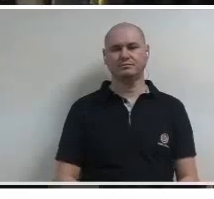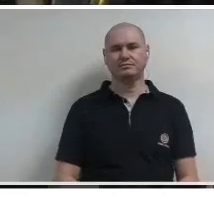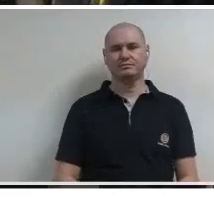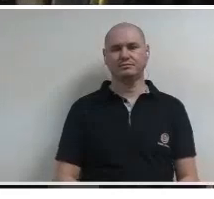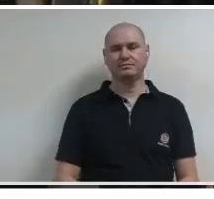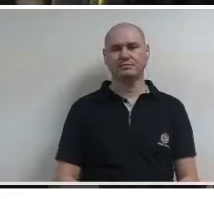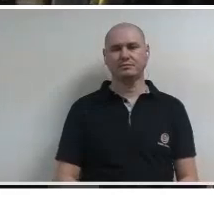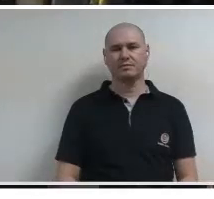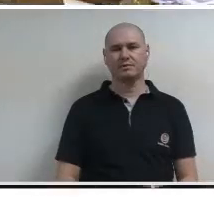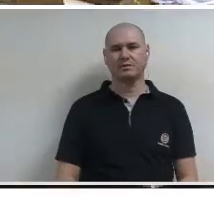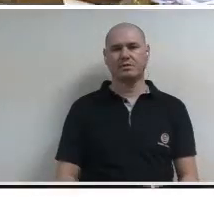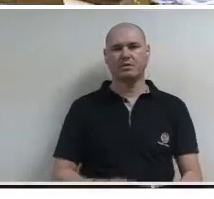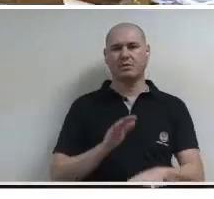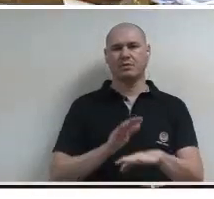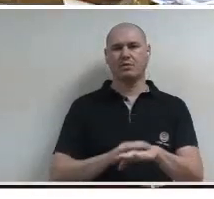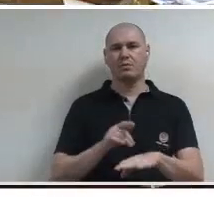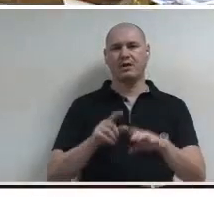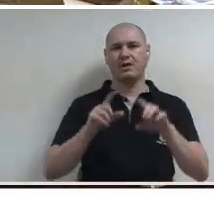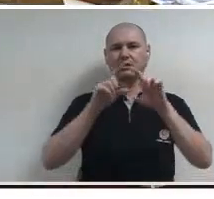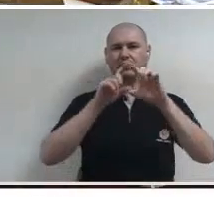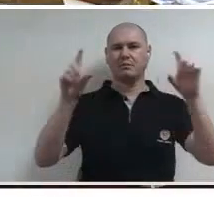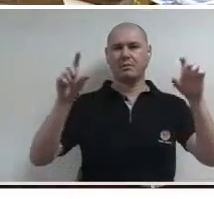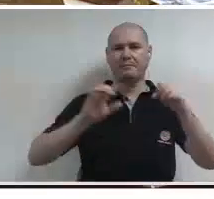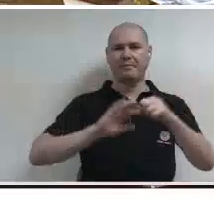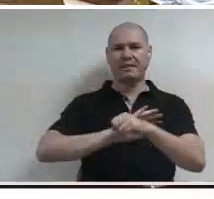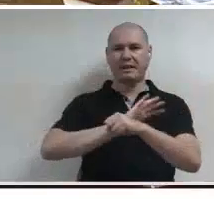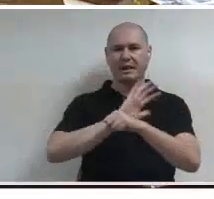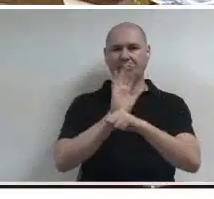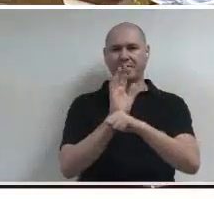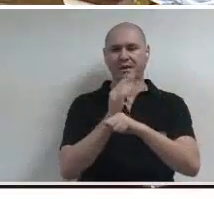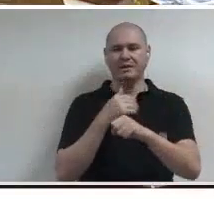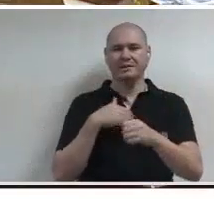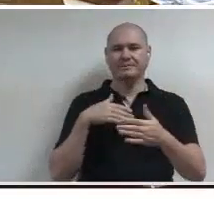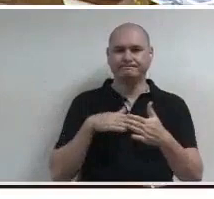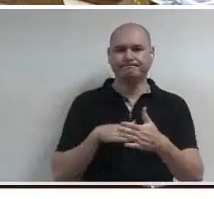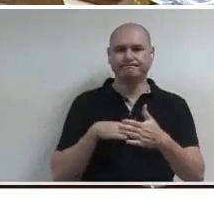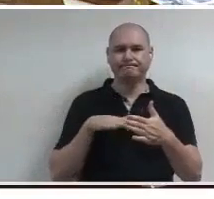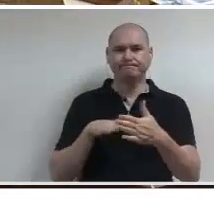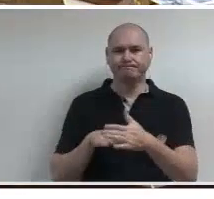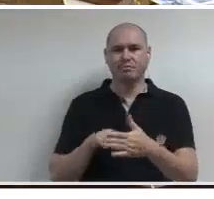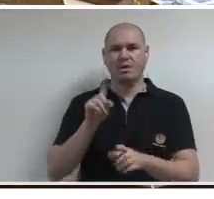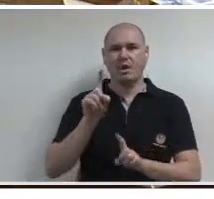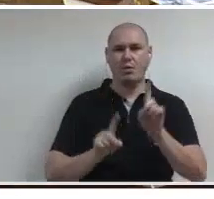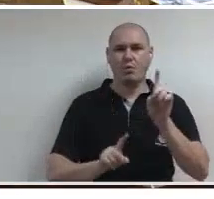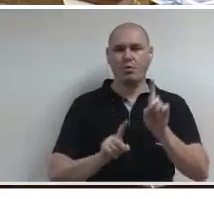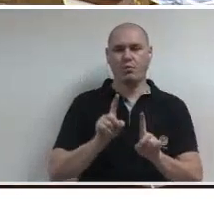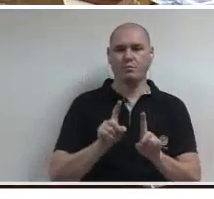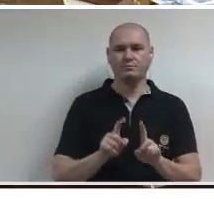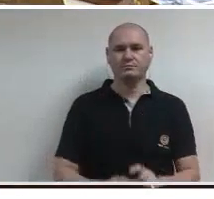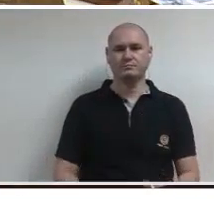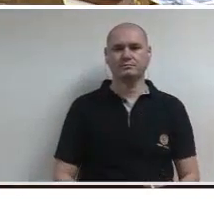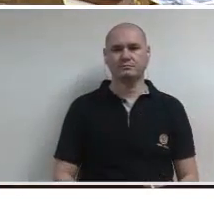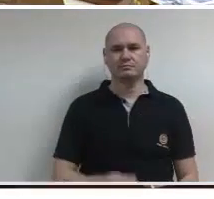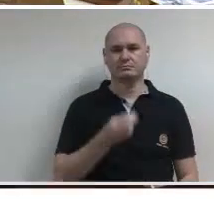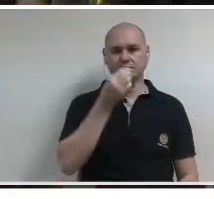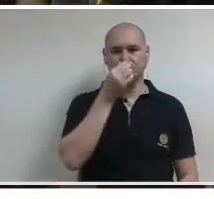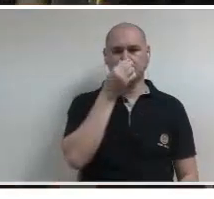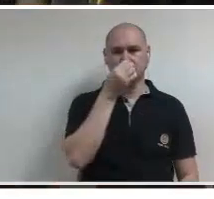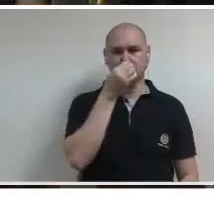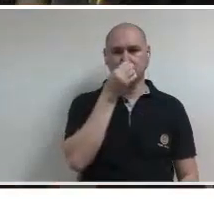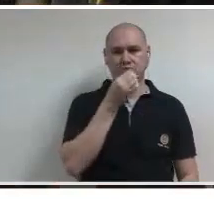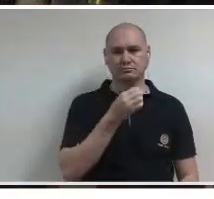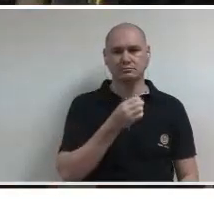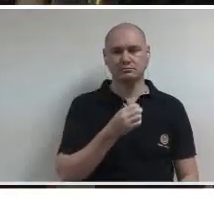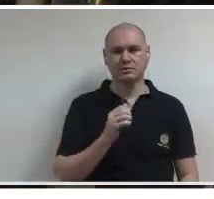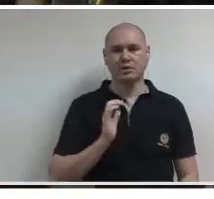y nada con pandemia a usted un billete hecho en bajo en cuadrillas o